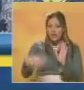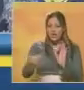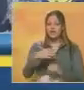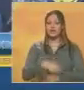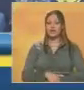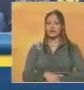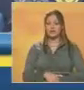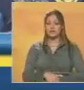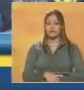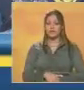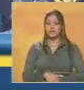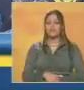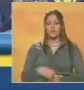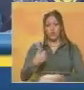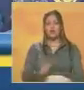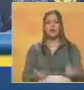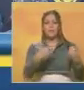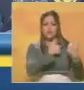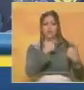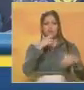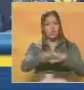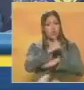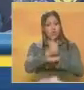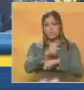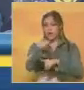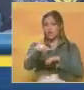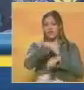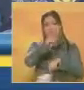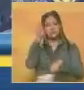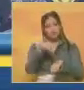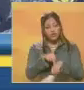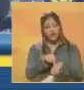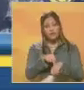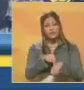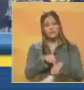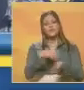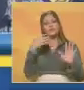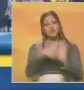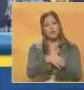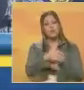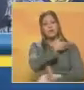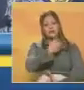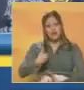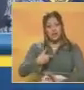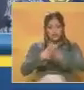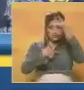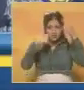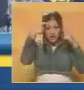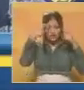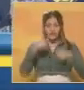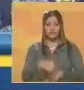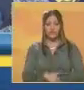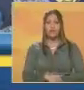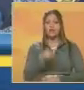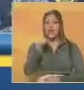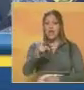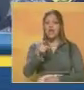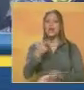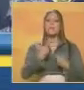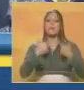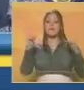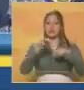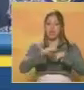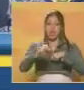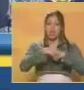Nosotros, por supuesto, responsabilizamos al gobierno nacional en los términos del presidente de la República por haber sido